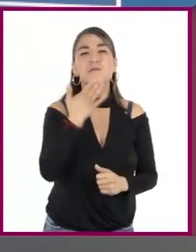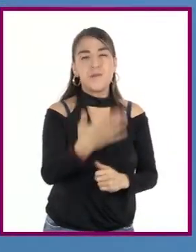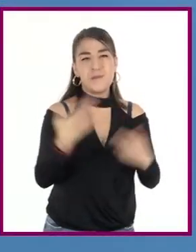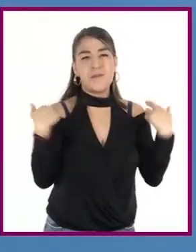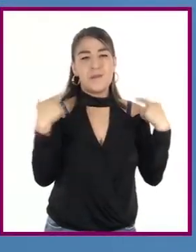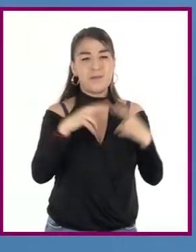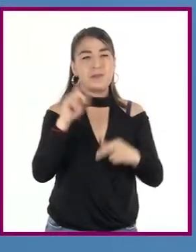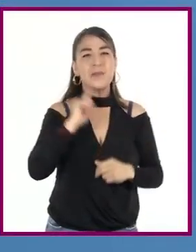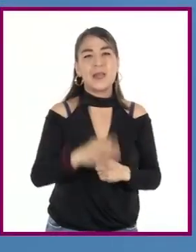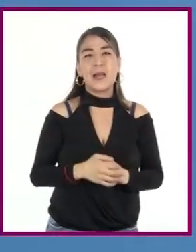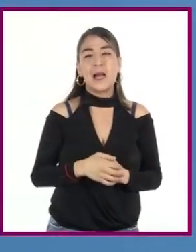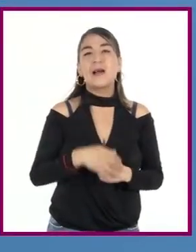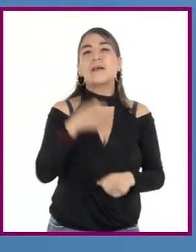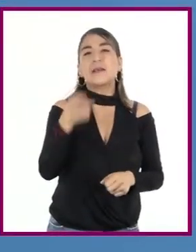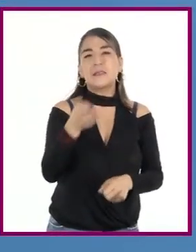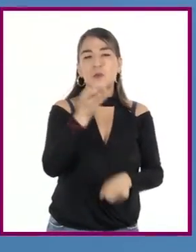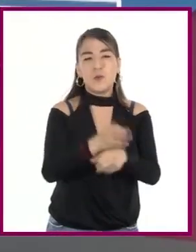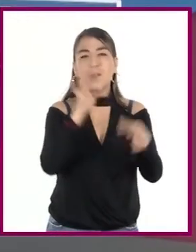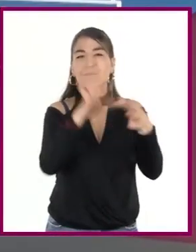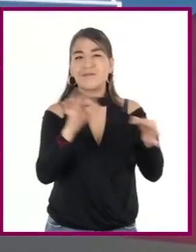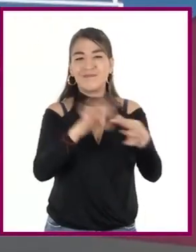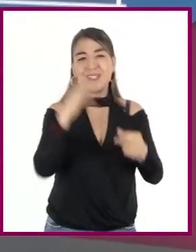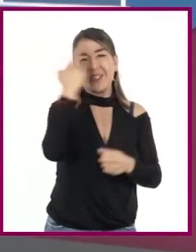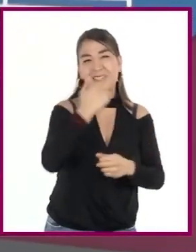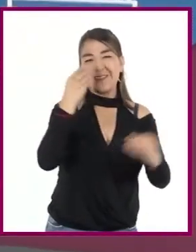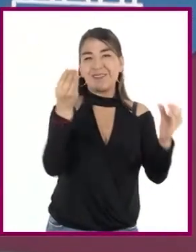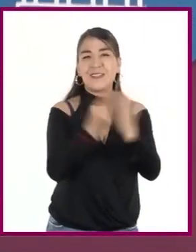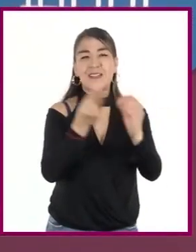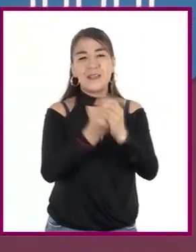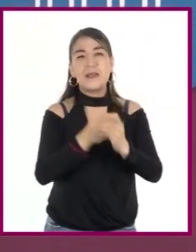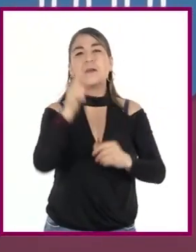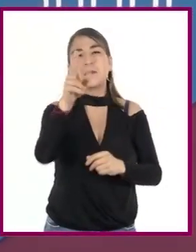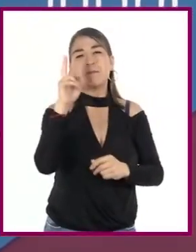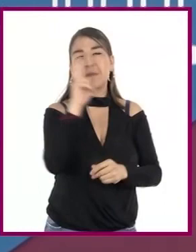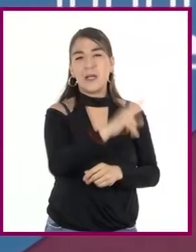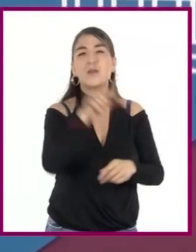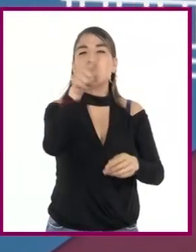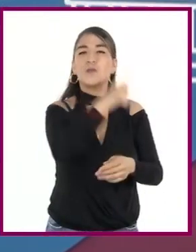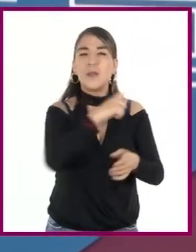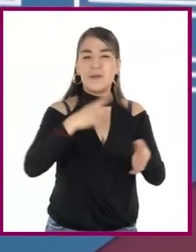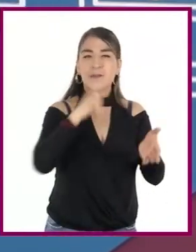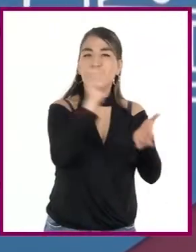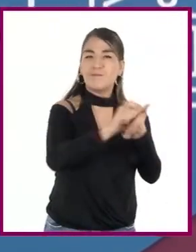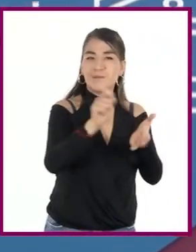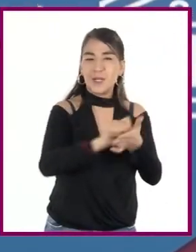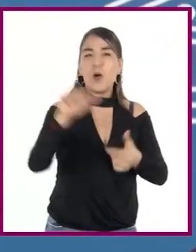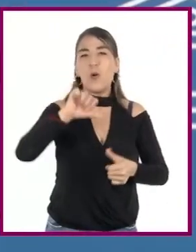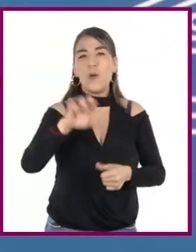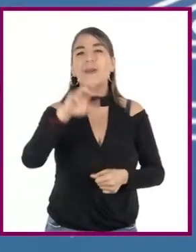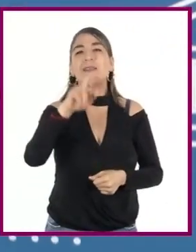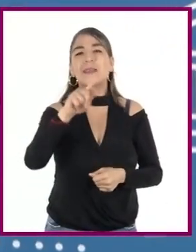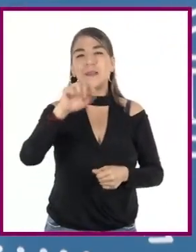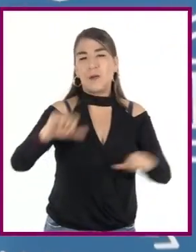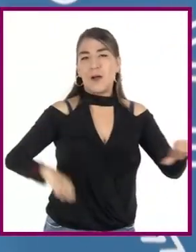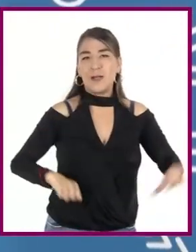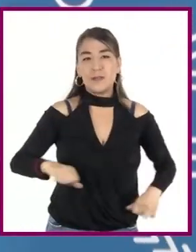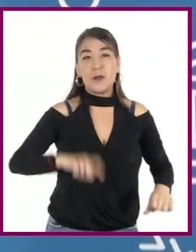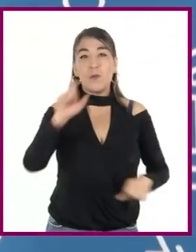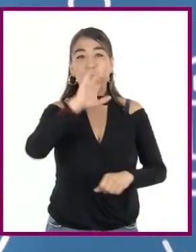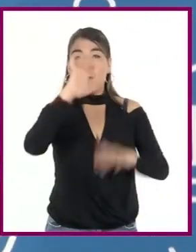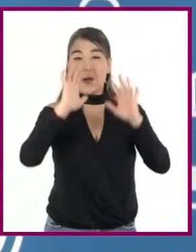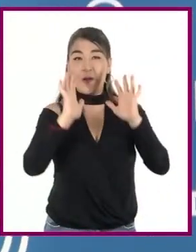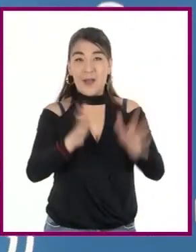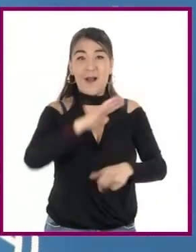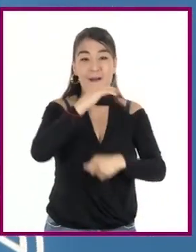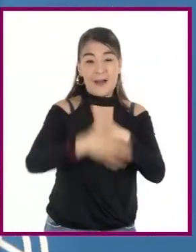maestra. Para concretar lo revisado en la sesión, les invito a escuchar y tomar nota del reto. Al finalizar la sesión,